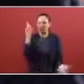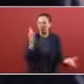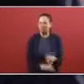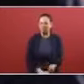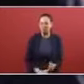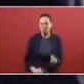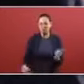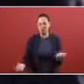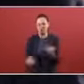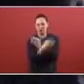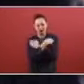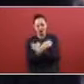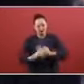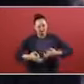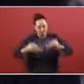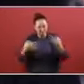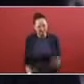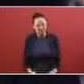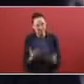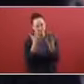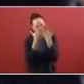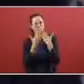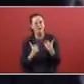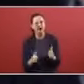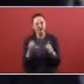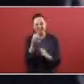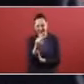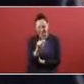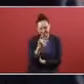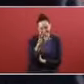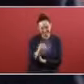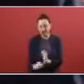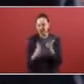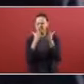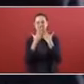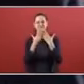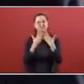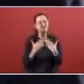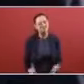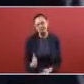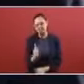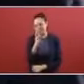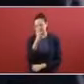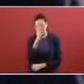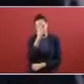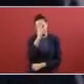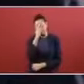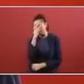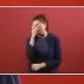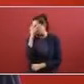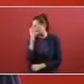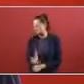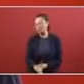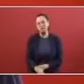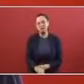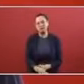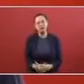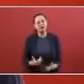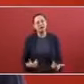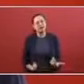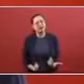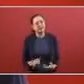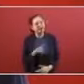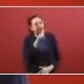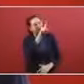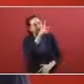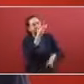porque ni en Estados Unidos, donde hay la costumbre de